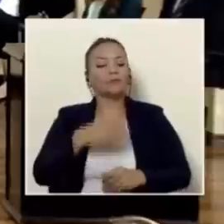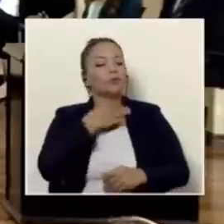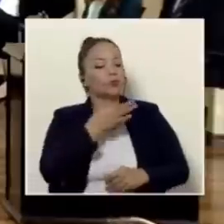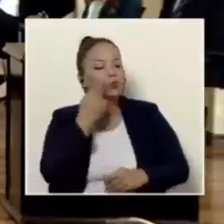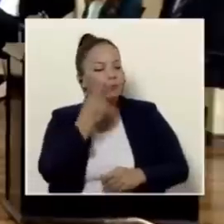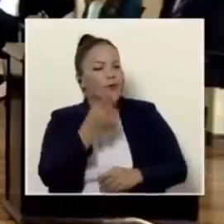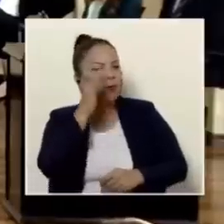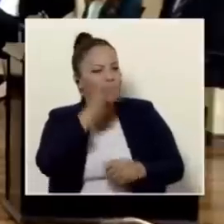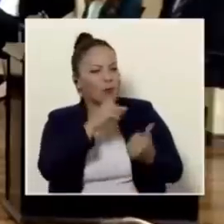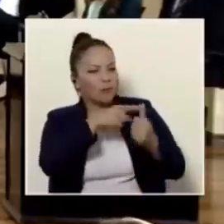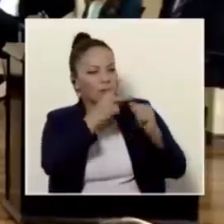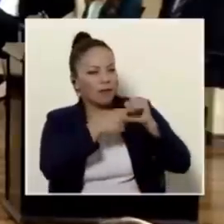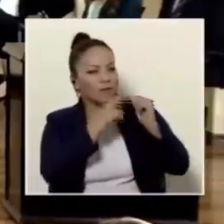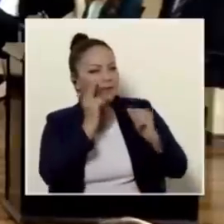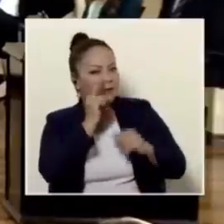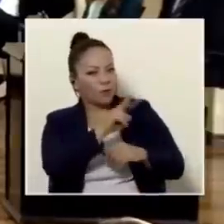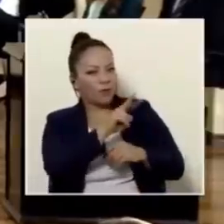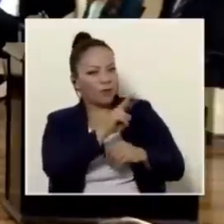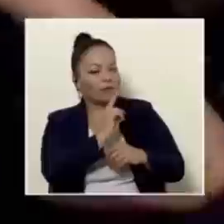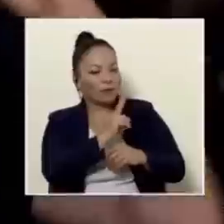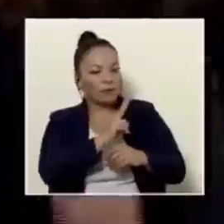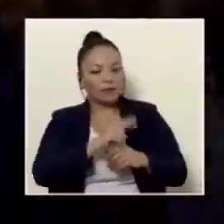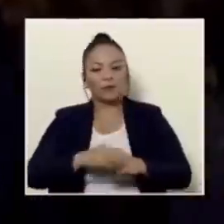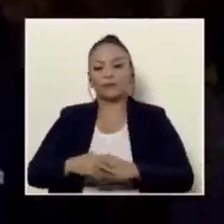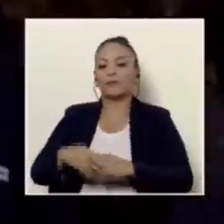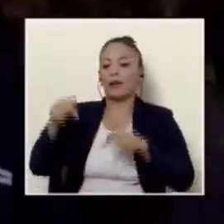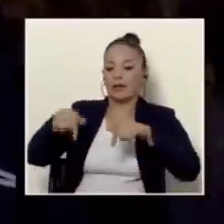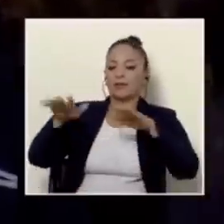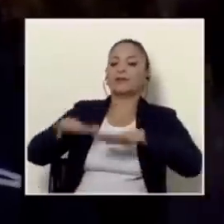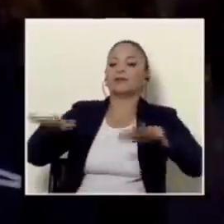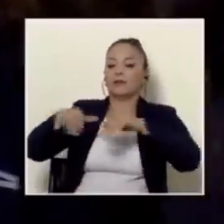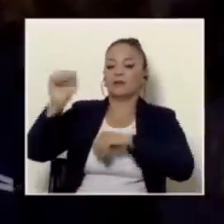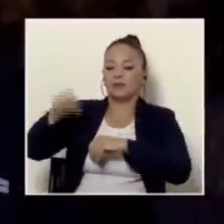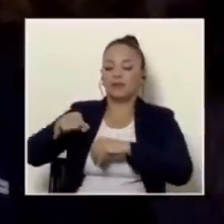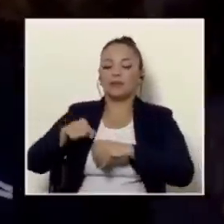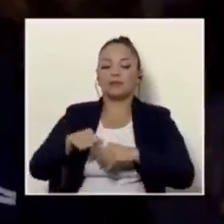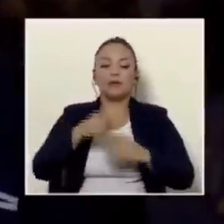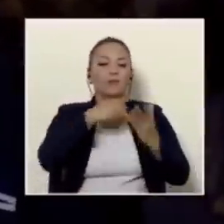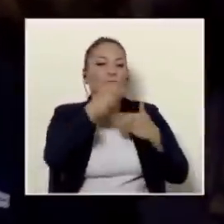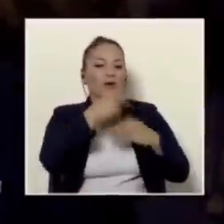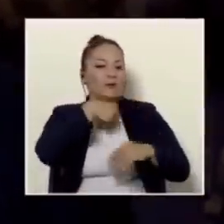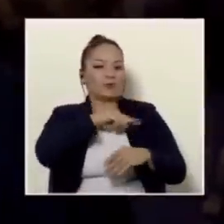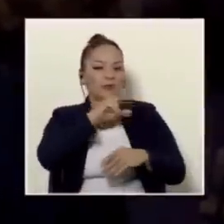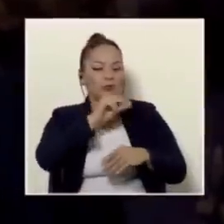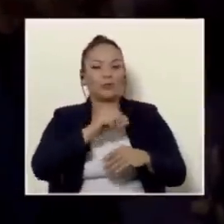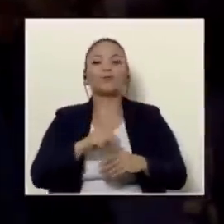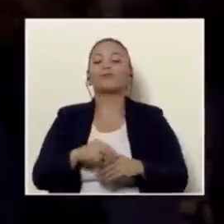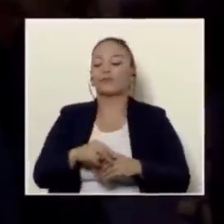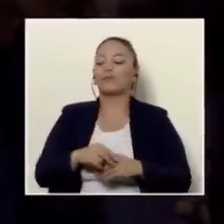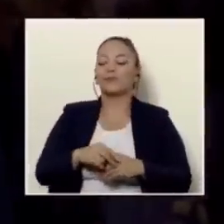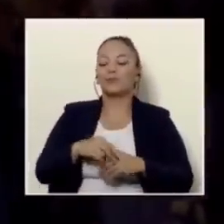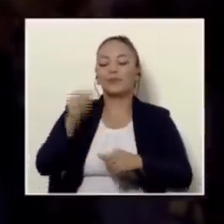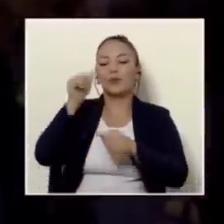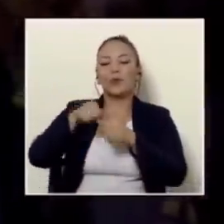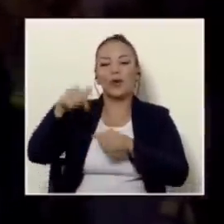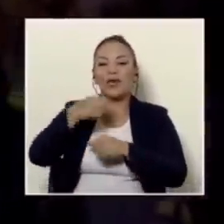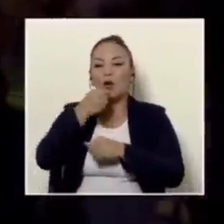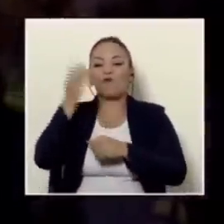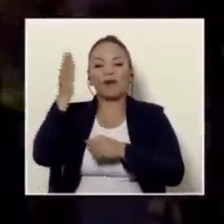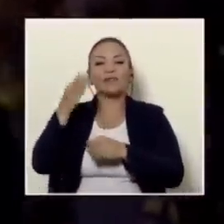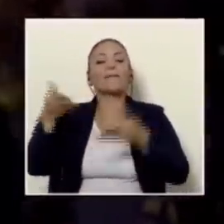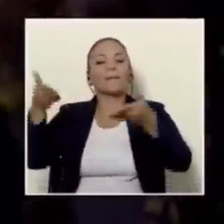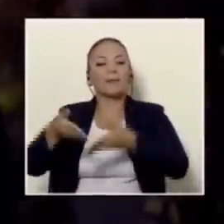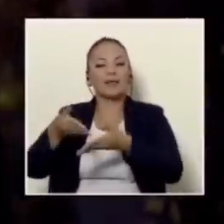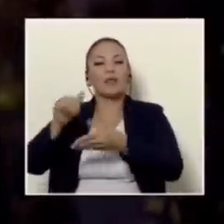Mucho gusto verlo. Creo que es la primera vez, ¿verdad? En este escenario sí. En sí, señor. El programa nuestro no. No, no, de acuerdo, en la